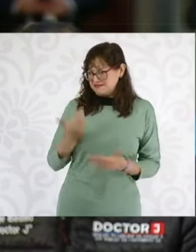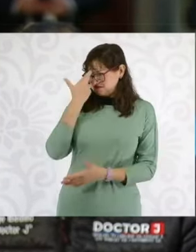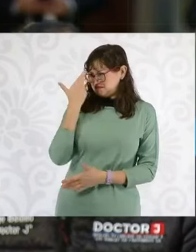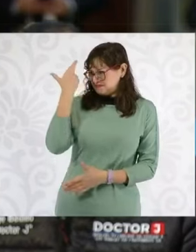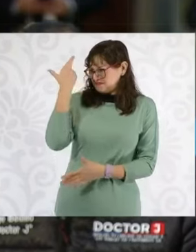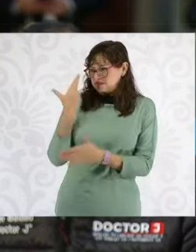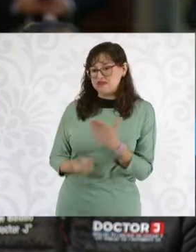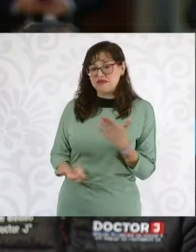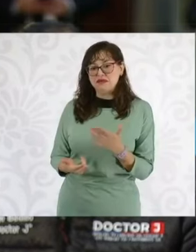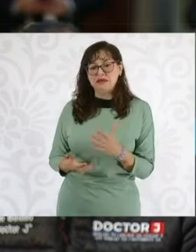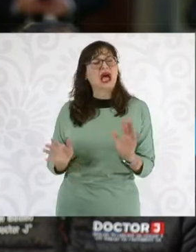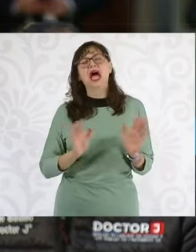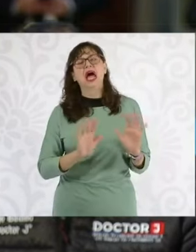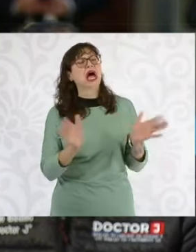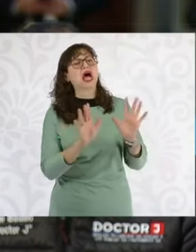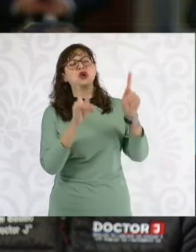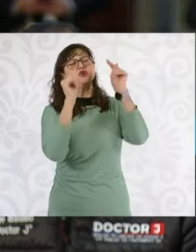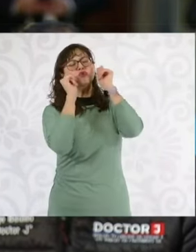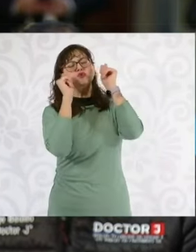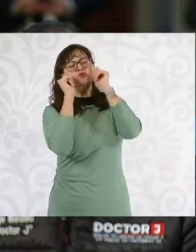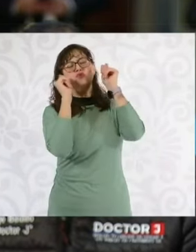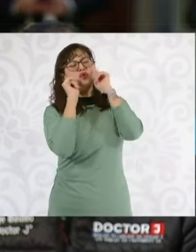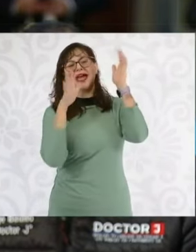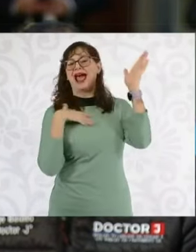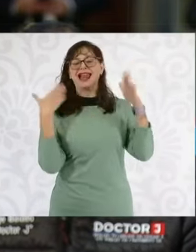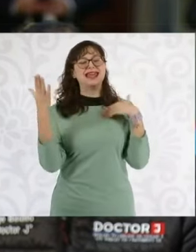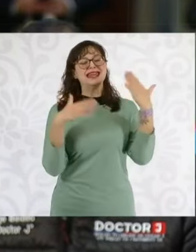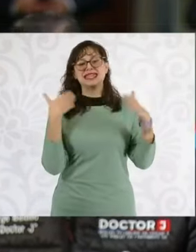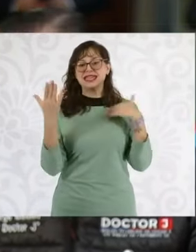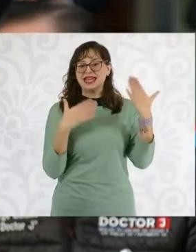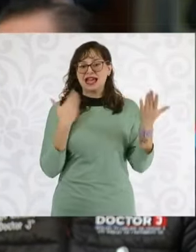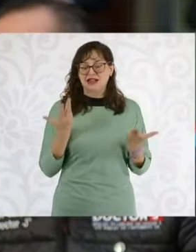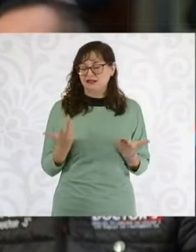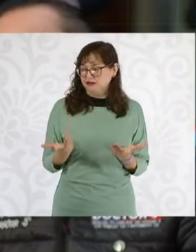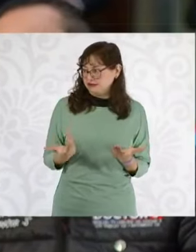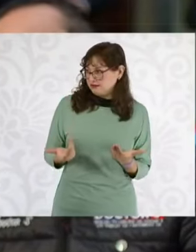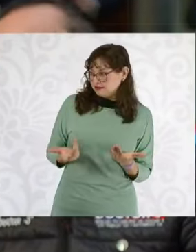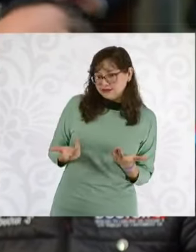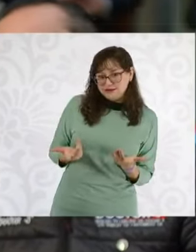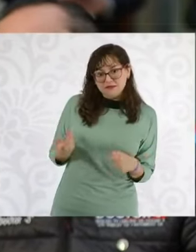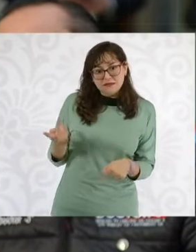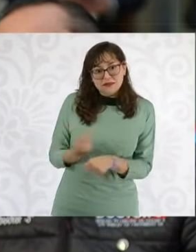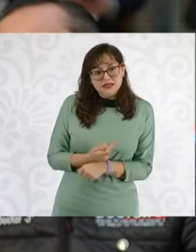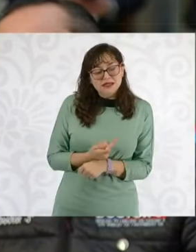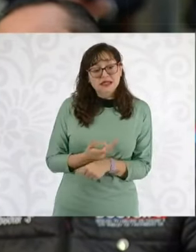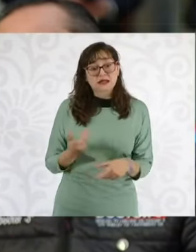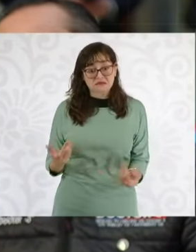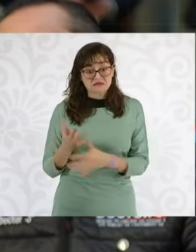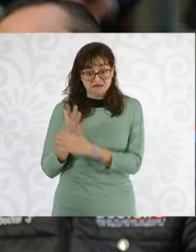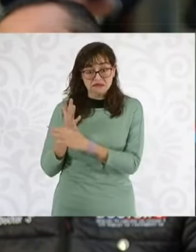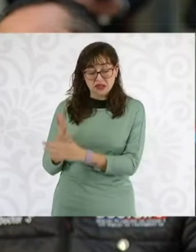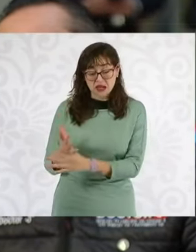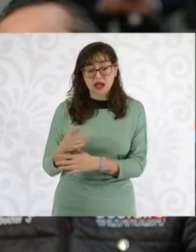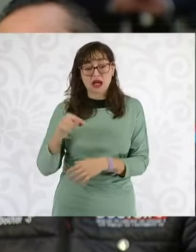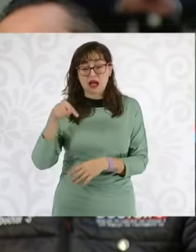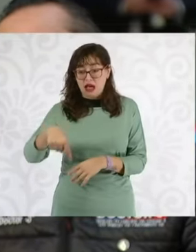flagrante a nuestra soberanía. Y dijo, entre otras cosas, que no era responsable Estados Unidos de la